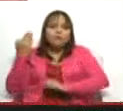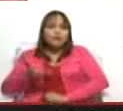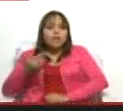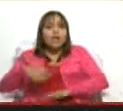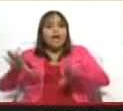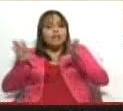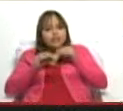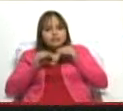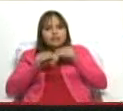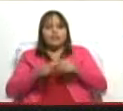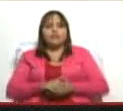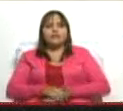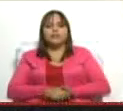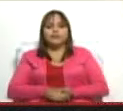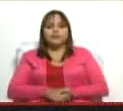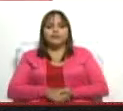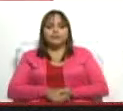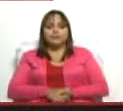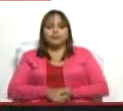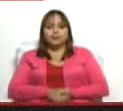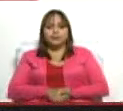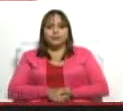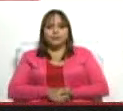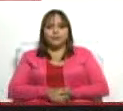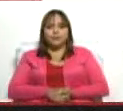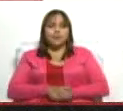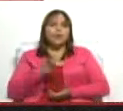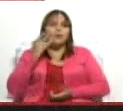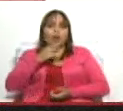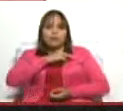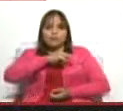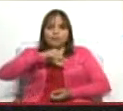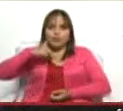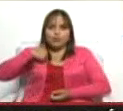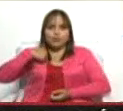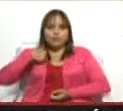Mira, si a nosotros, Clemencia,